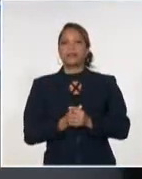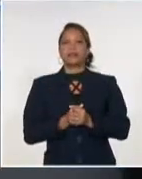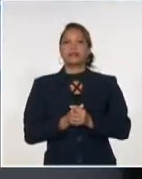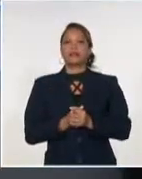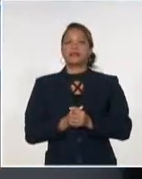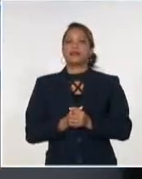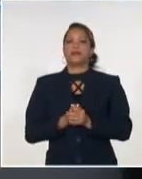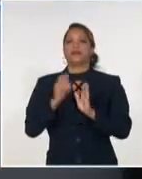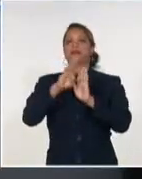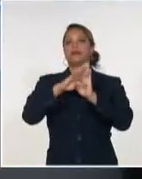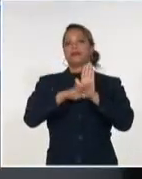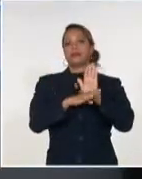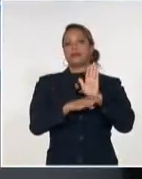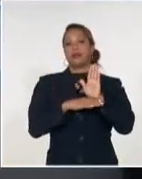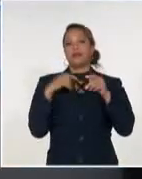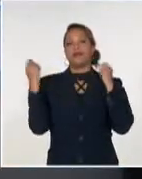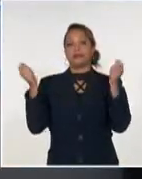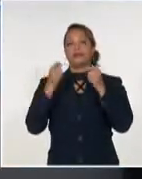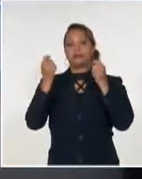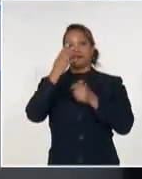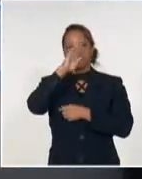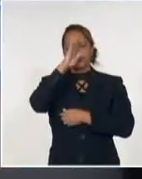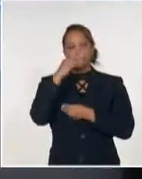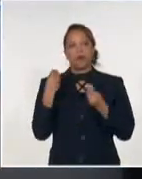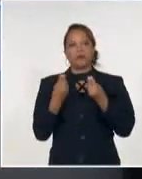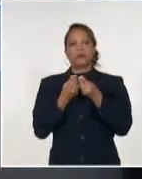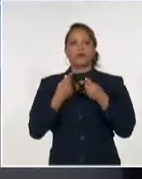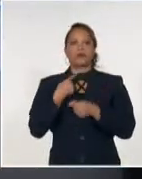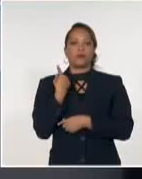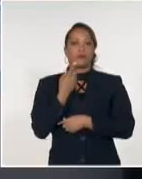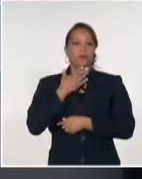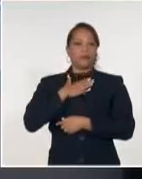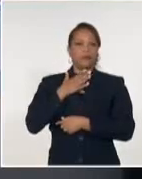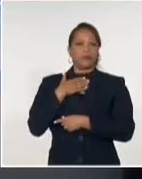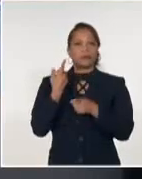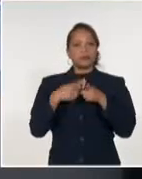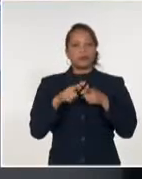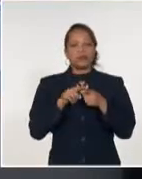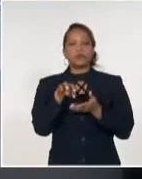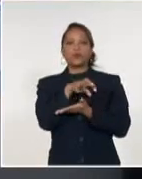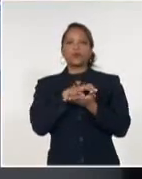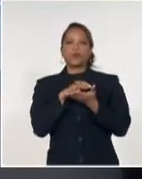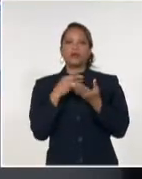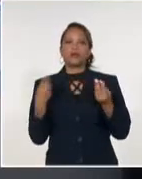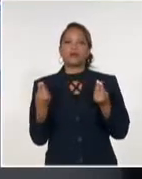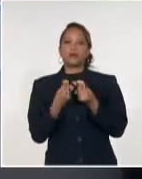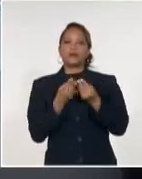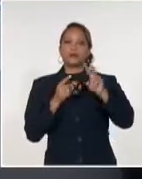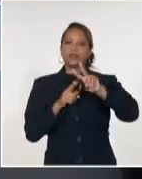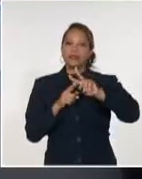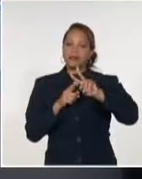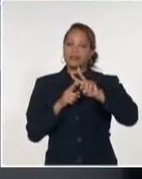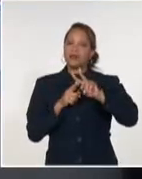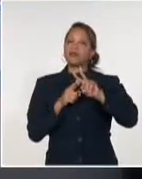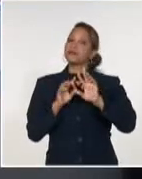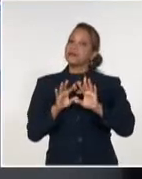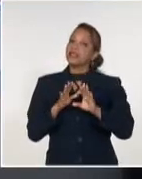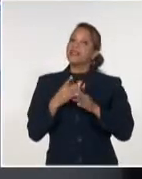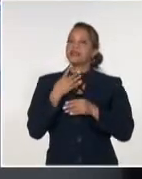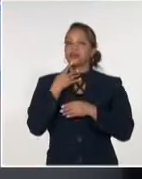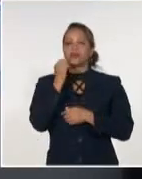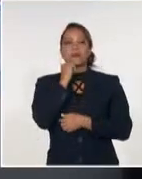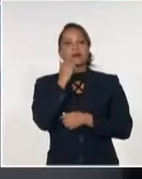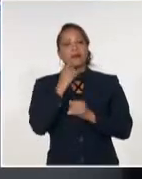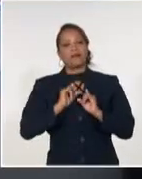programa del Festival Cuba va conmigo, esta segunda edición, pero además en otros espacios, con la colaboración, por supuesto, de ustedes de la televisión, estaremos brindando más